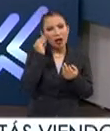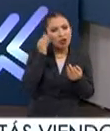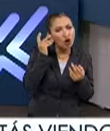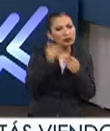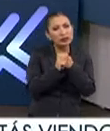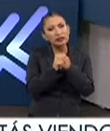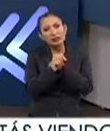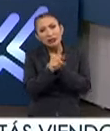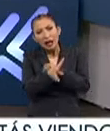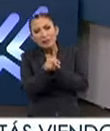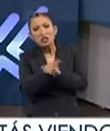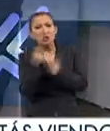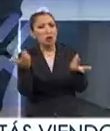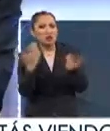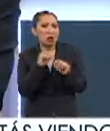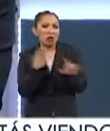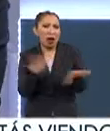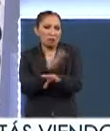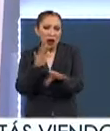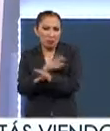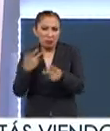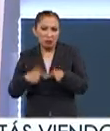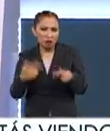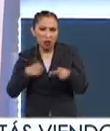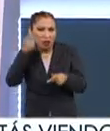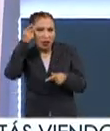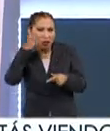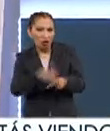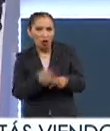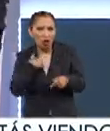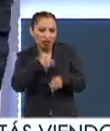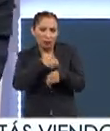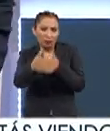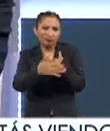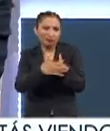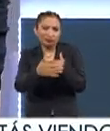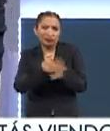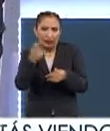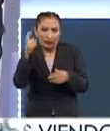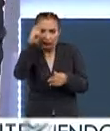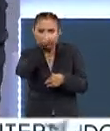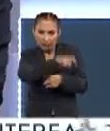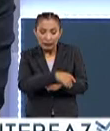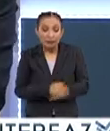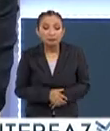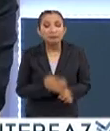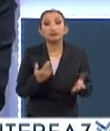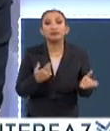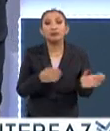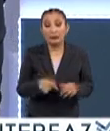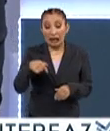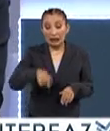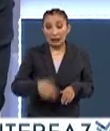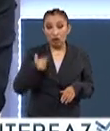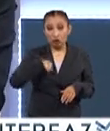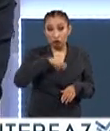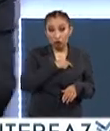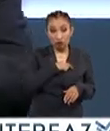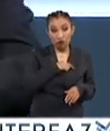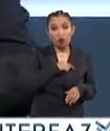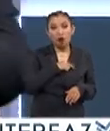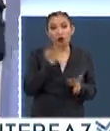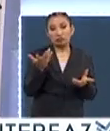las gestiones más bien son muy cortas, y esa es una de sus dificultades. Correcto. Aquí lo que